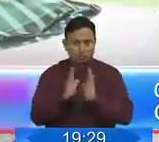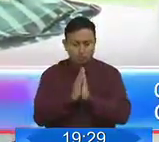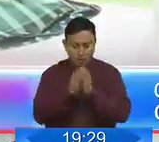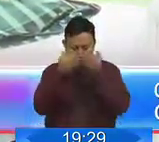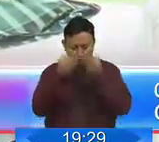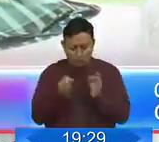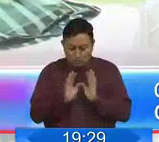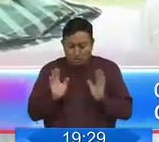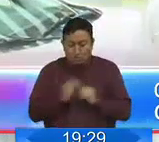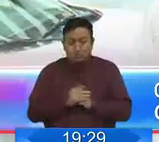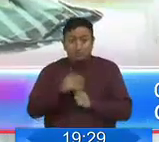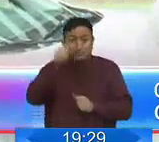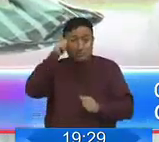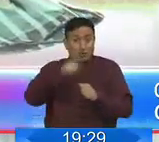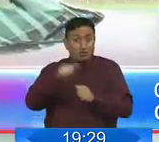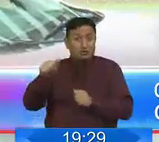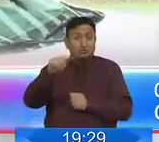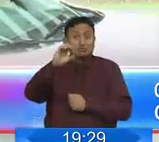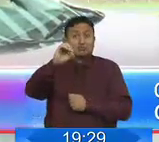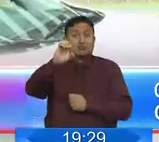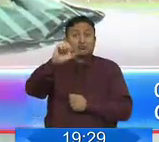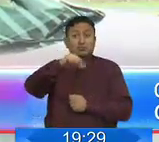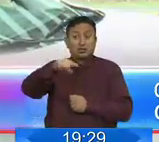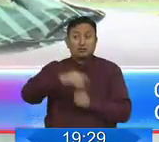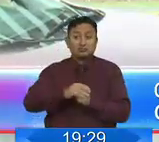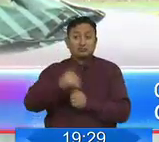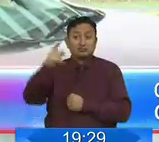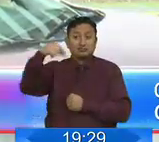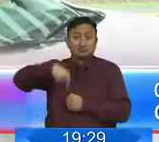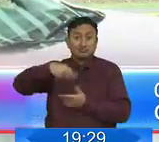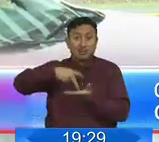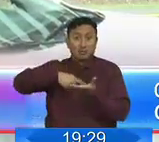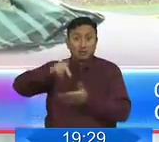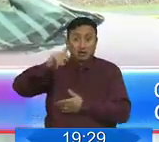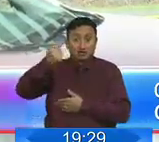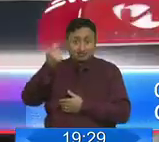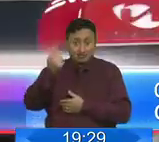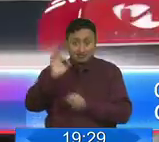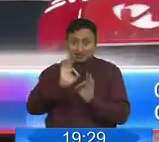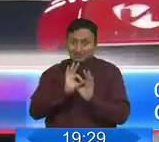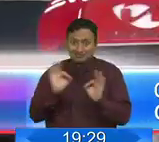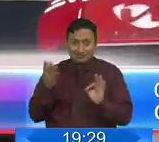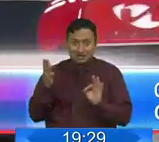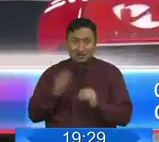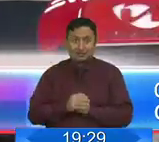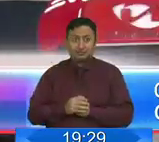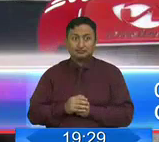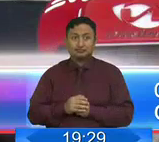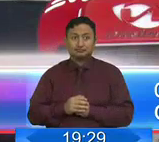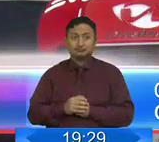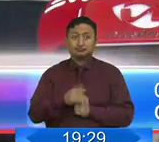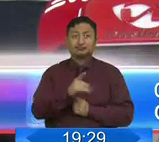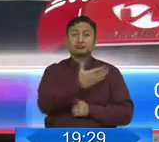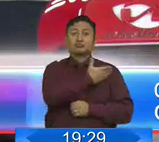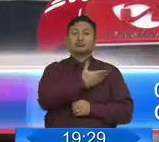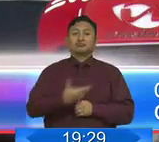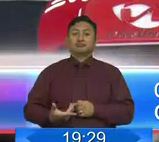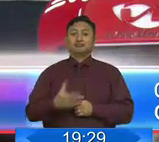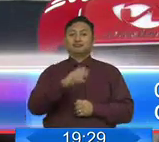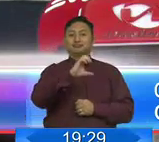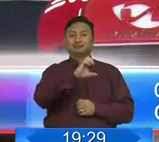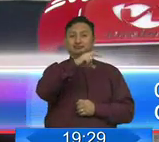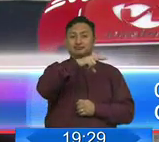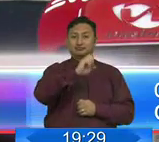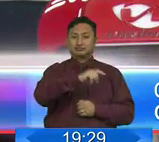recordemos que la OEA no le cuesta un centavo al gobierno ecuatoriano. Mientras tanto, la presidenta del organismo electoral,